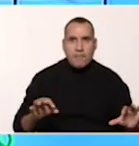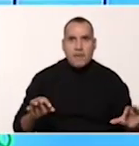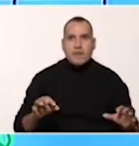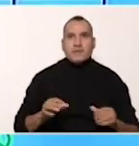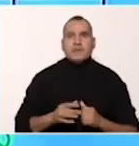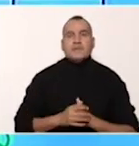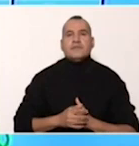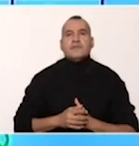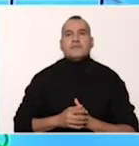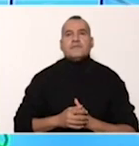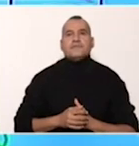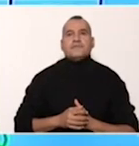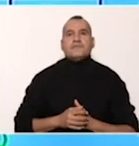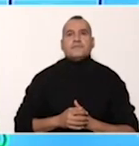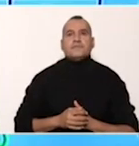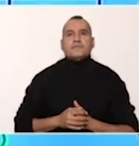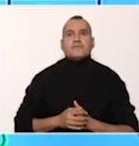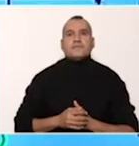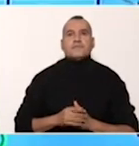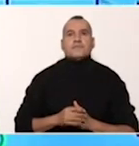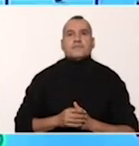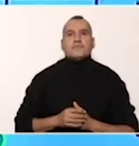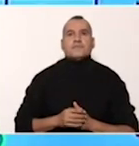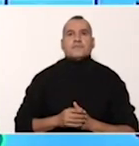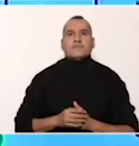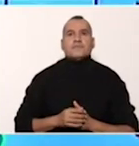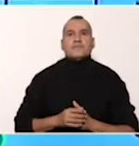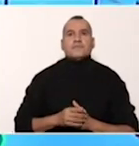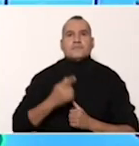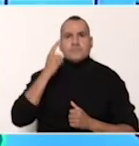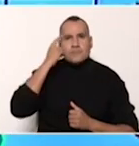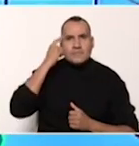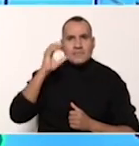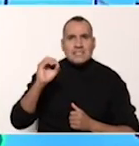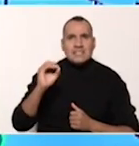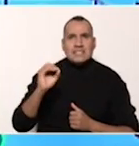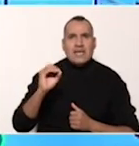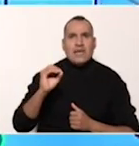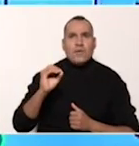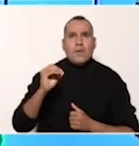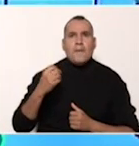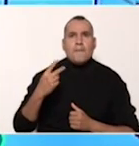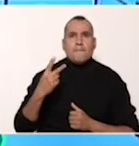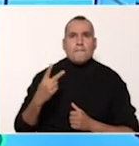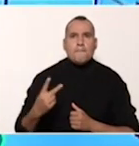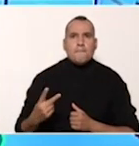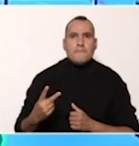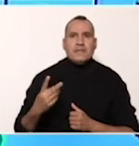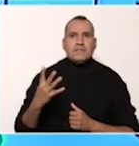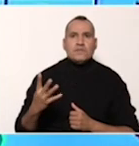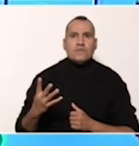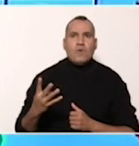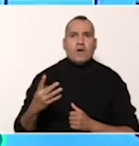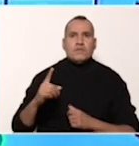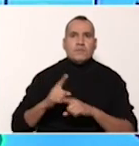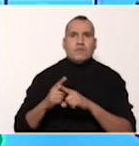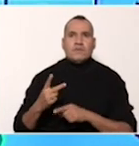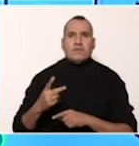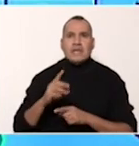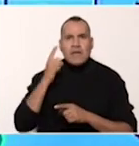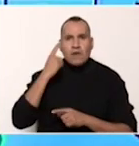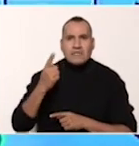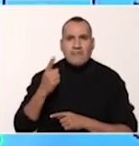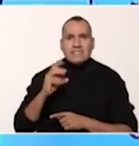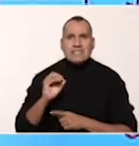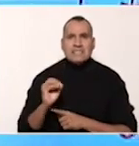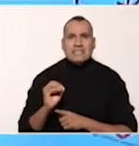aquí al final, que lo distinguí en rojo, es para saber que ese va a ser mi residuo, mi resto. Mi